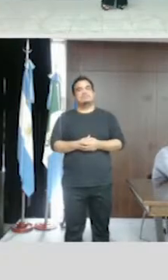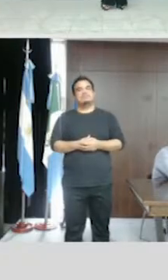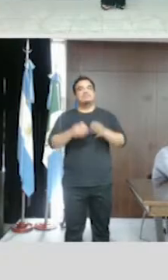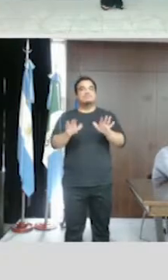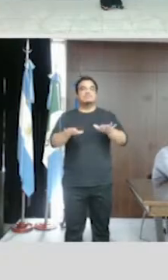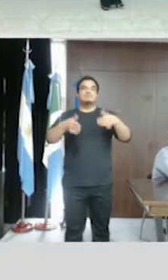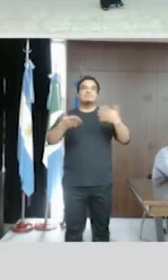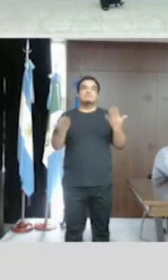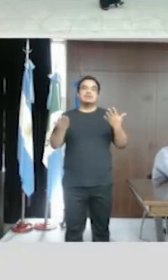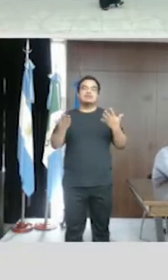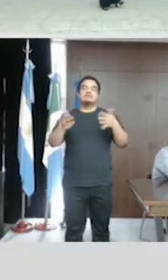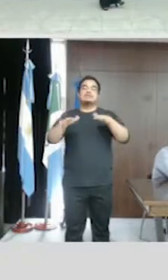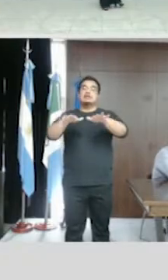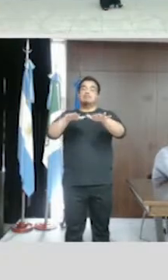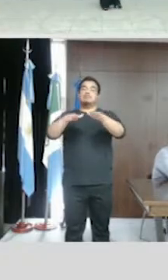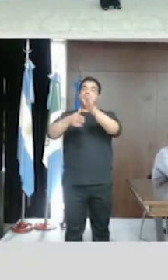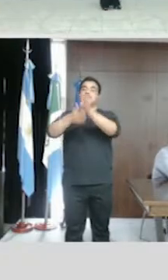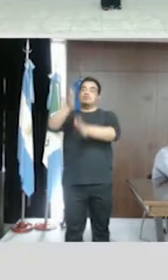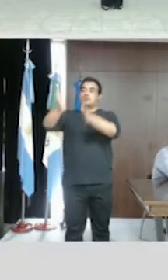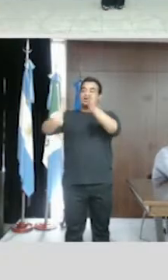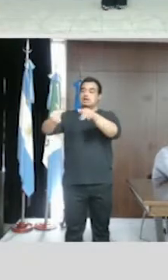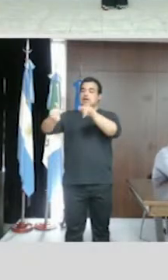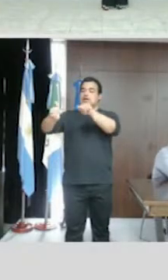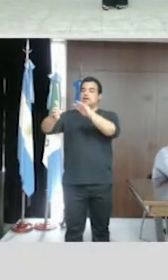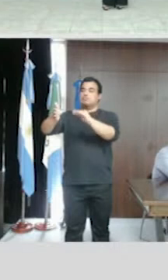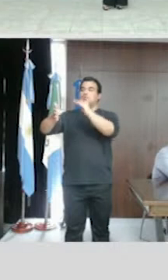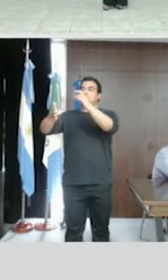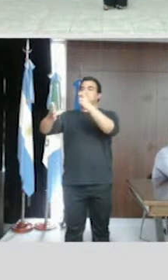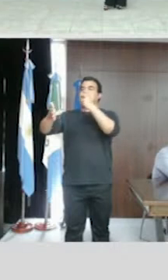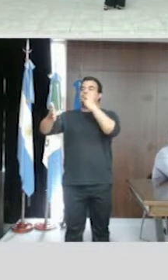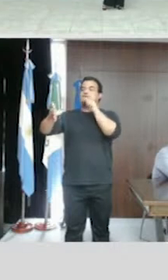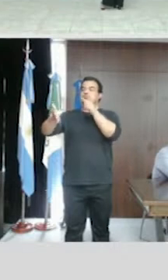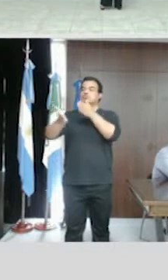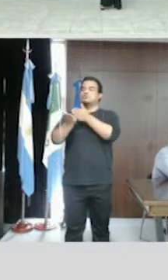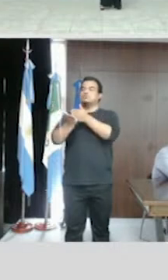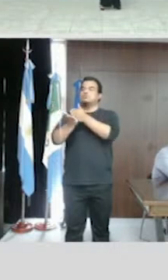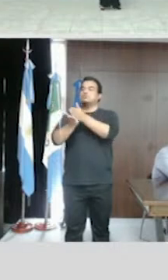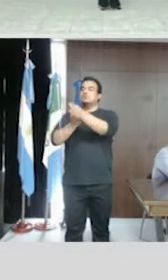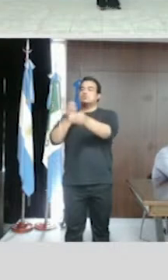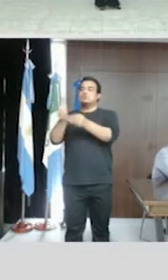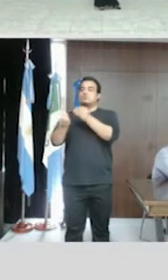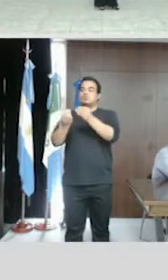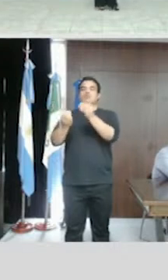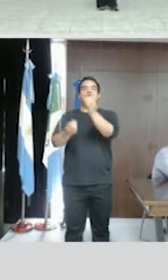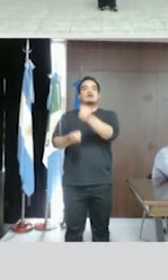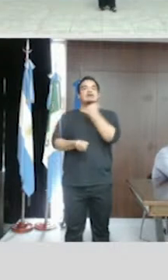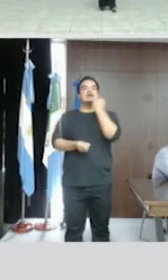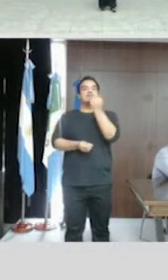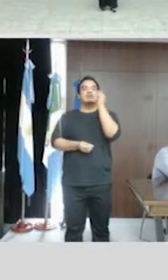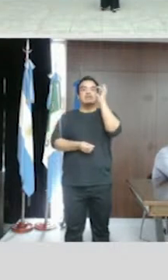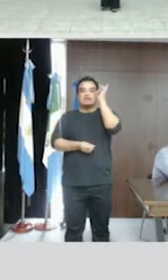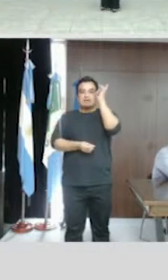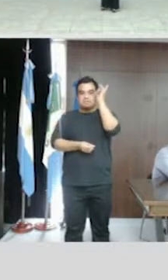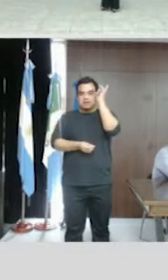Enfrentar el envejecimiento desde el arte de perdonar. Y la palabra perdonar nos lleva a